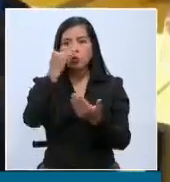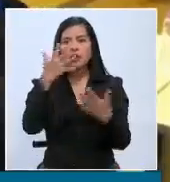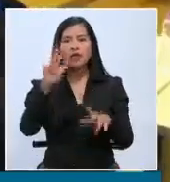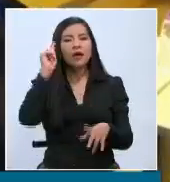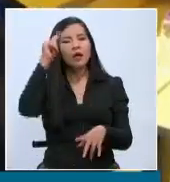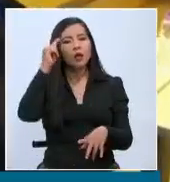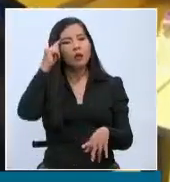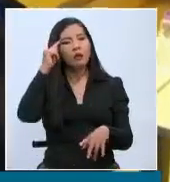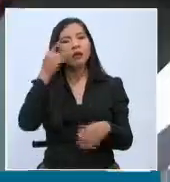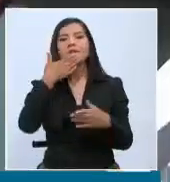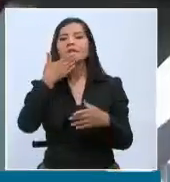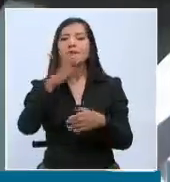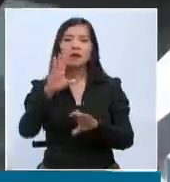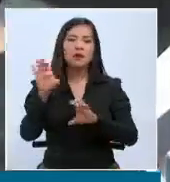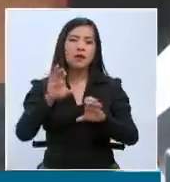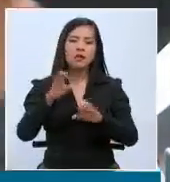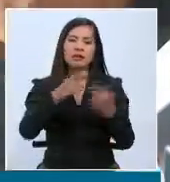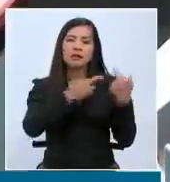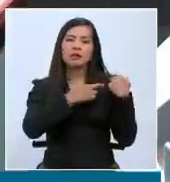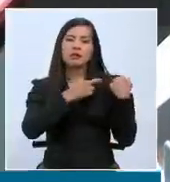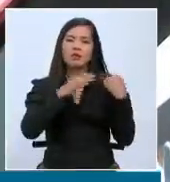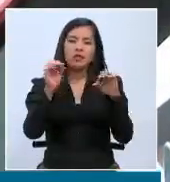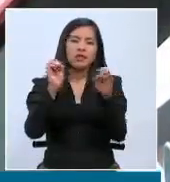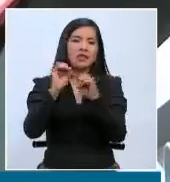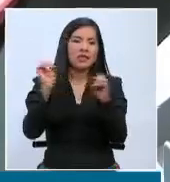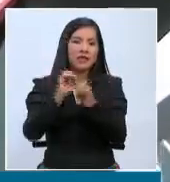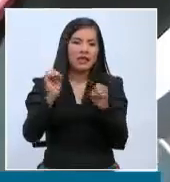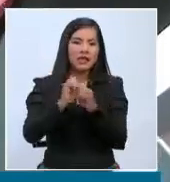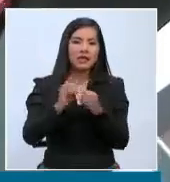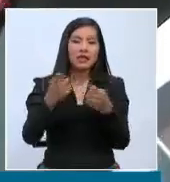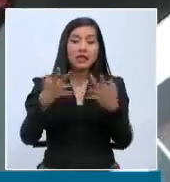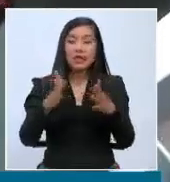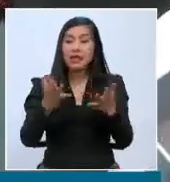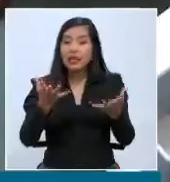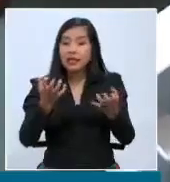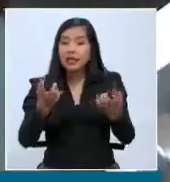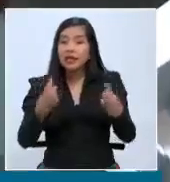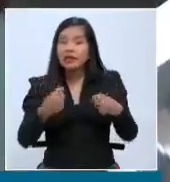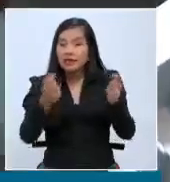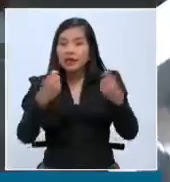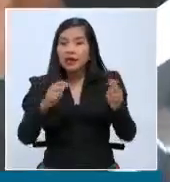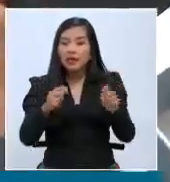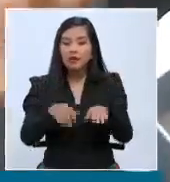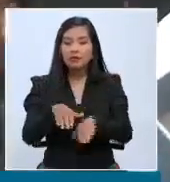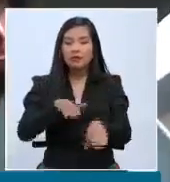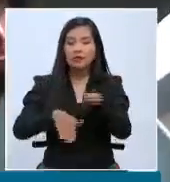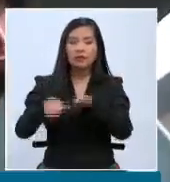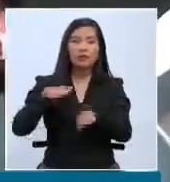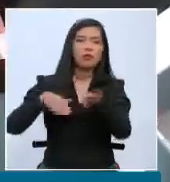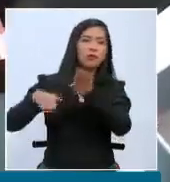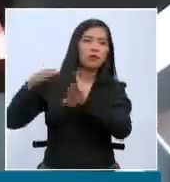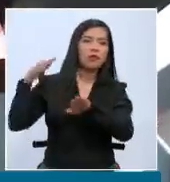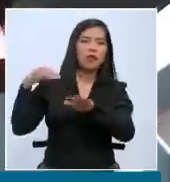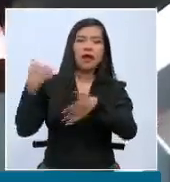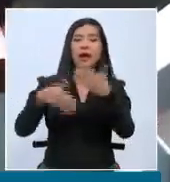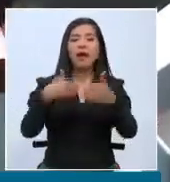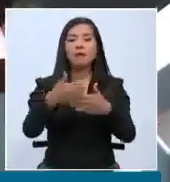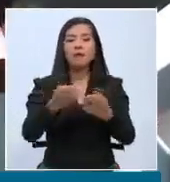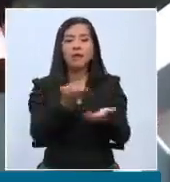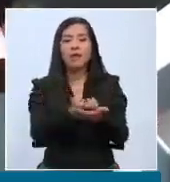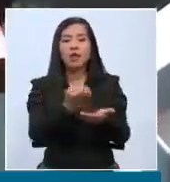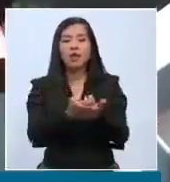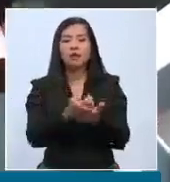de facto totalmente irresponsable que pretendió tirar atrás todos los avances de la economía